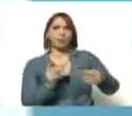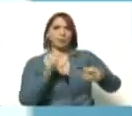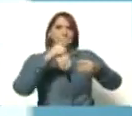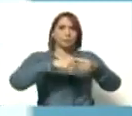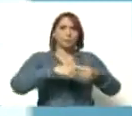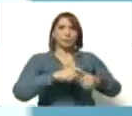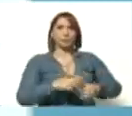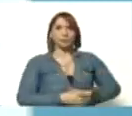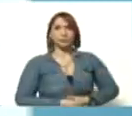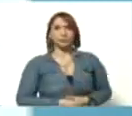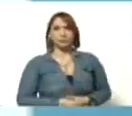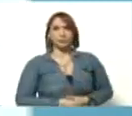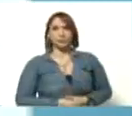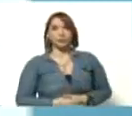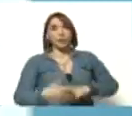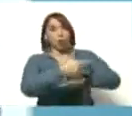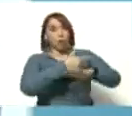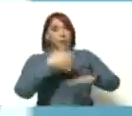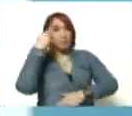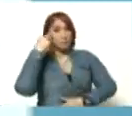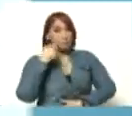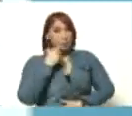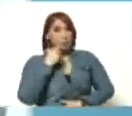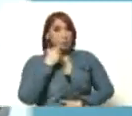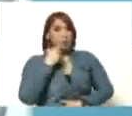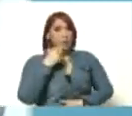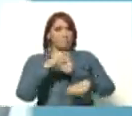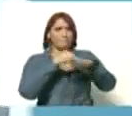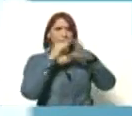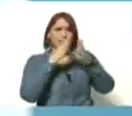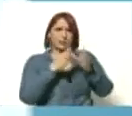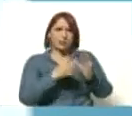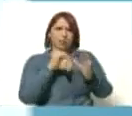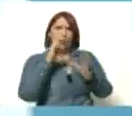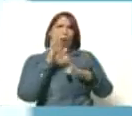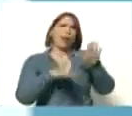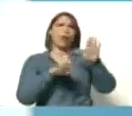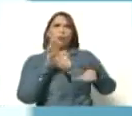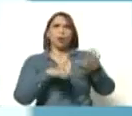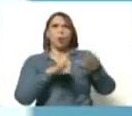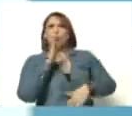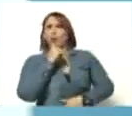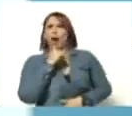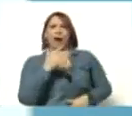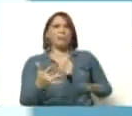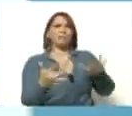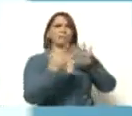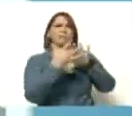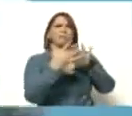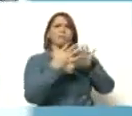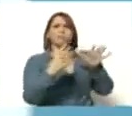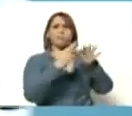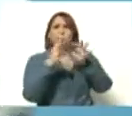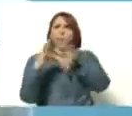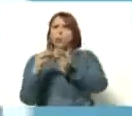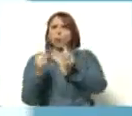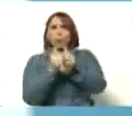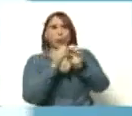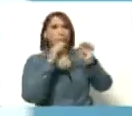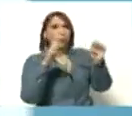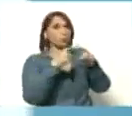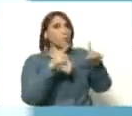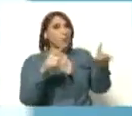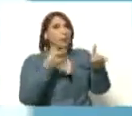inclusive el gobierno bolivariano, ministerios que a lo mejor no están tan relacionados con la educación, pero